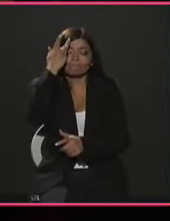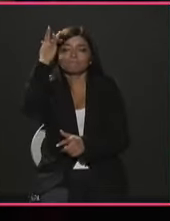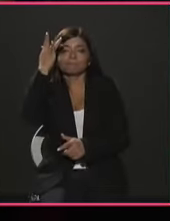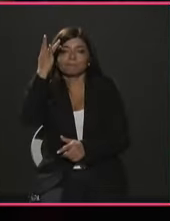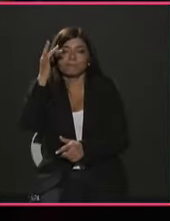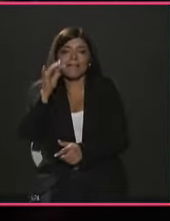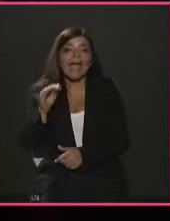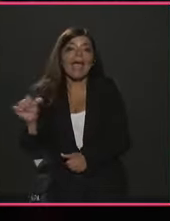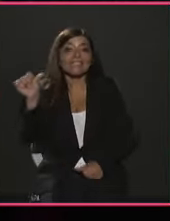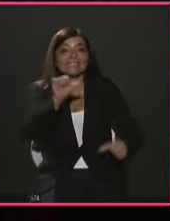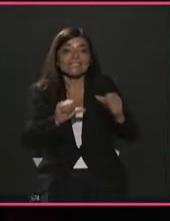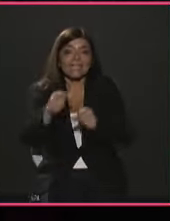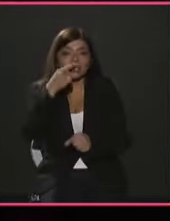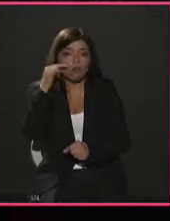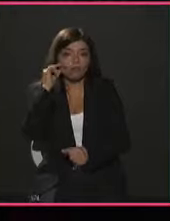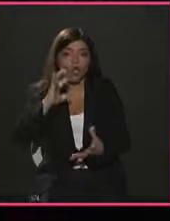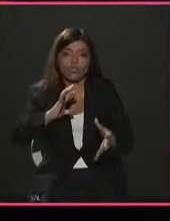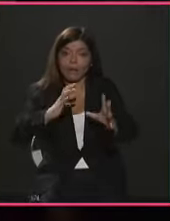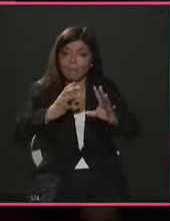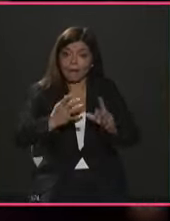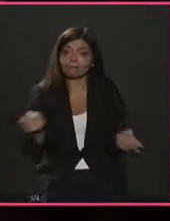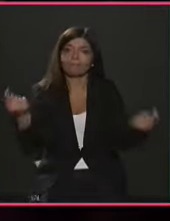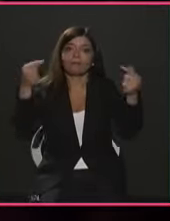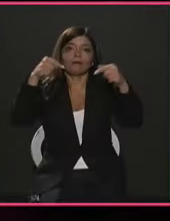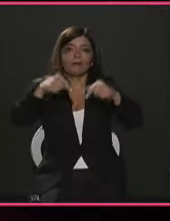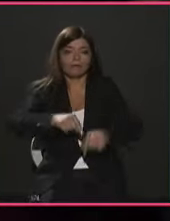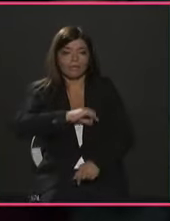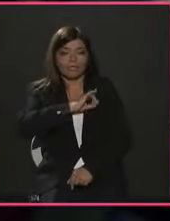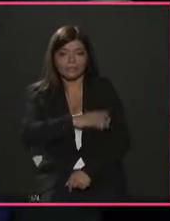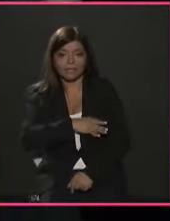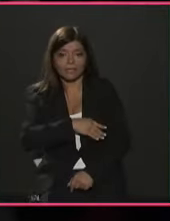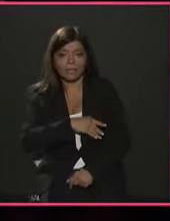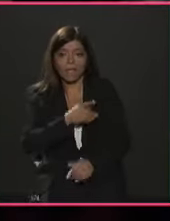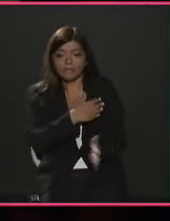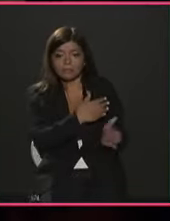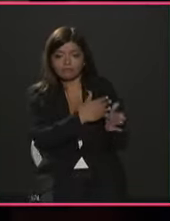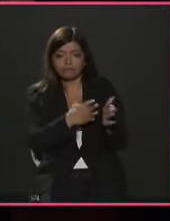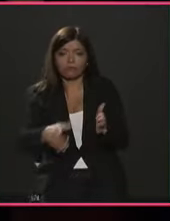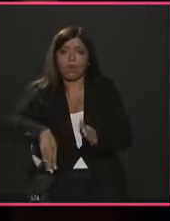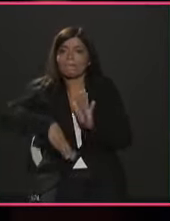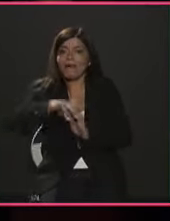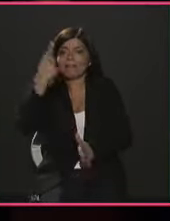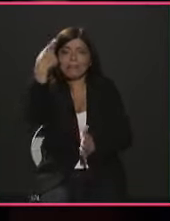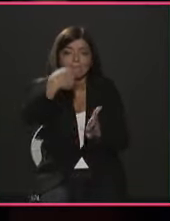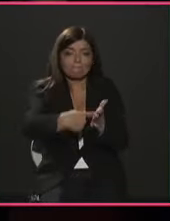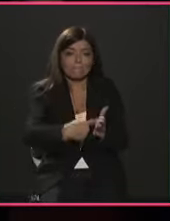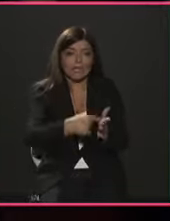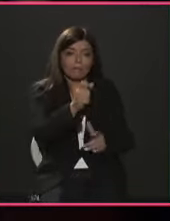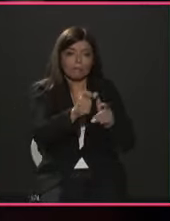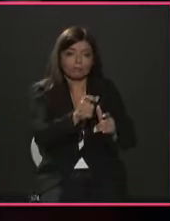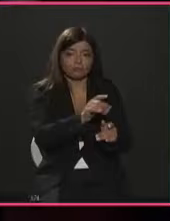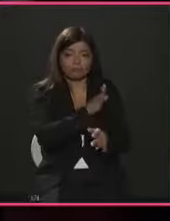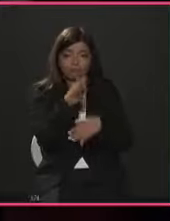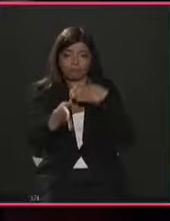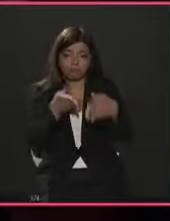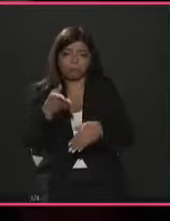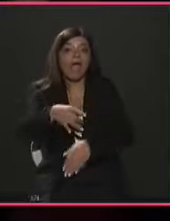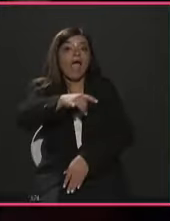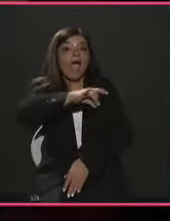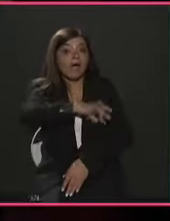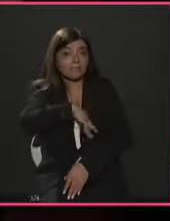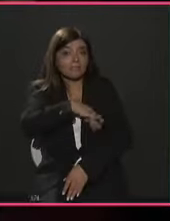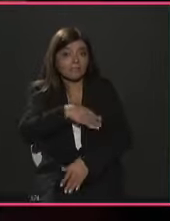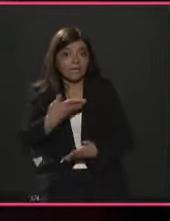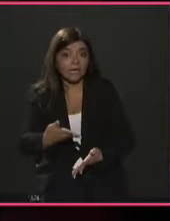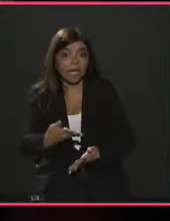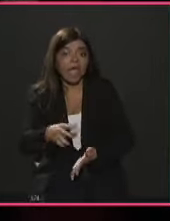filósofos científicos científicas del planeta que hayan pasado más de 1000 personas de esa condición por chile que chile no